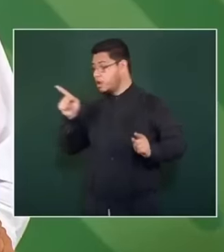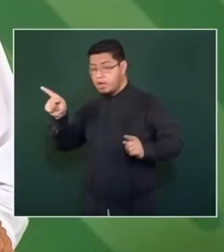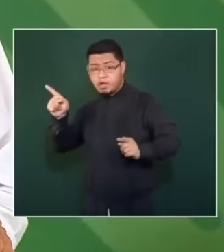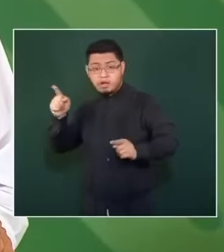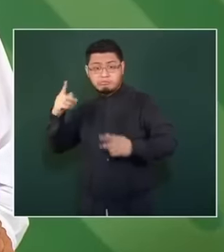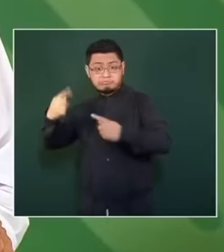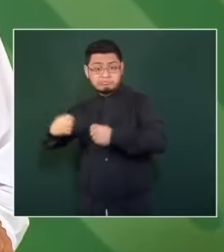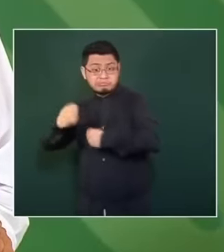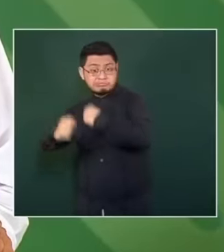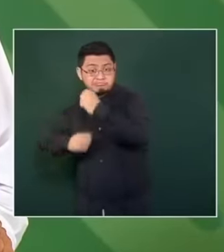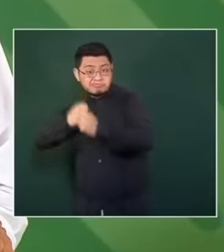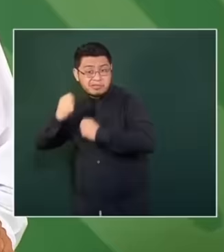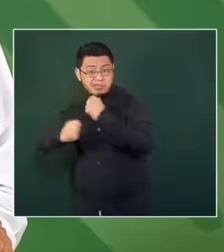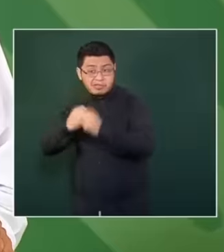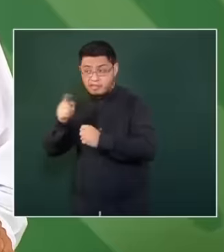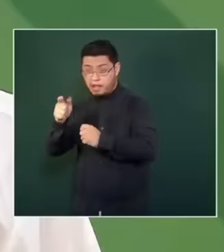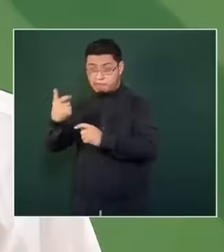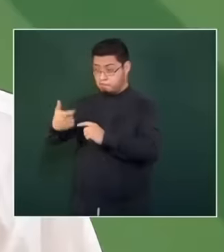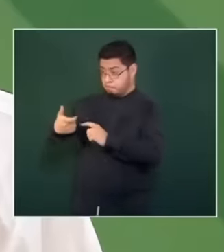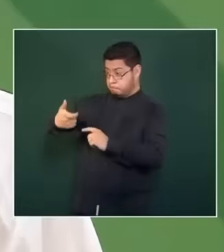Mérida.